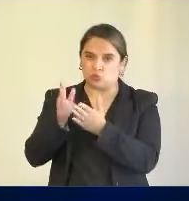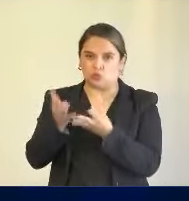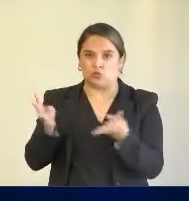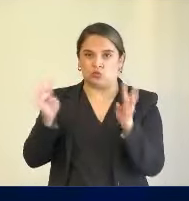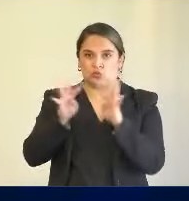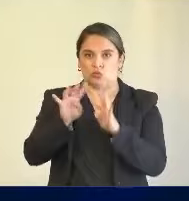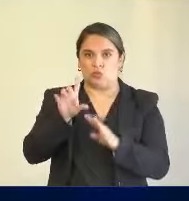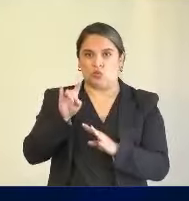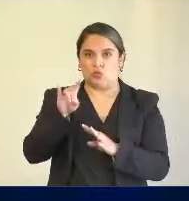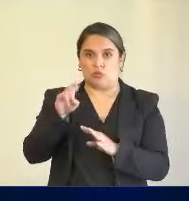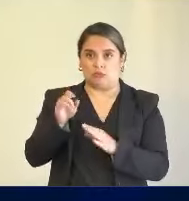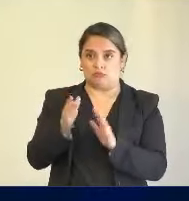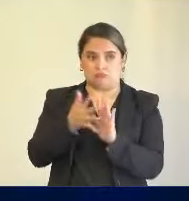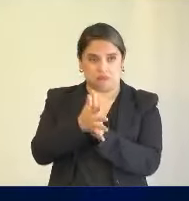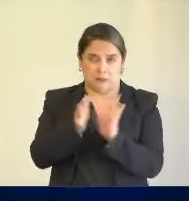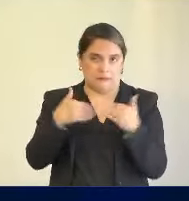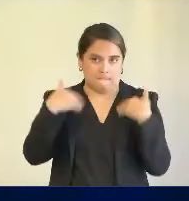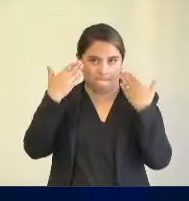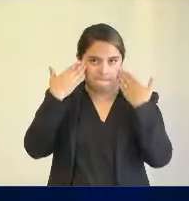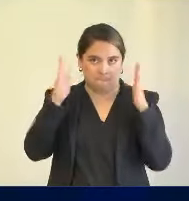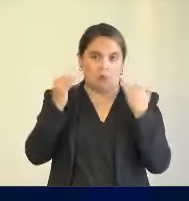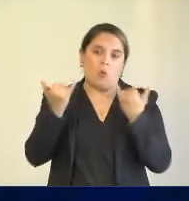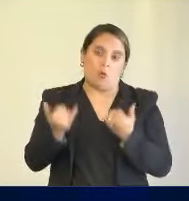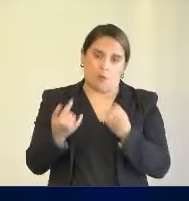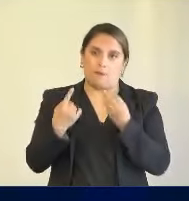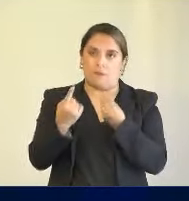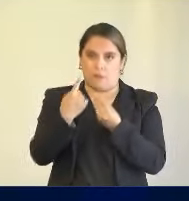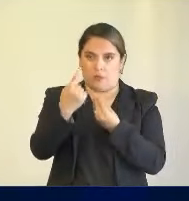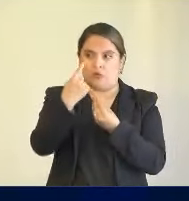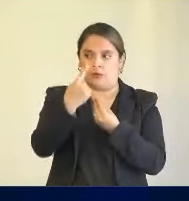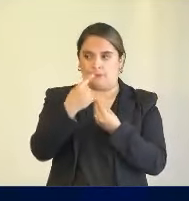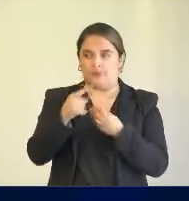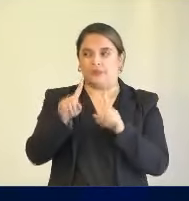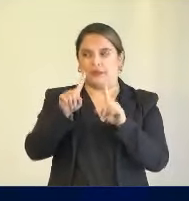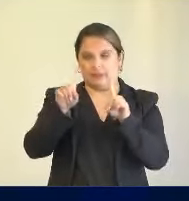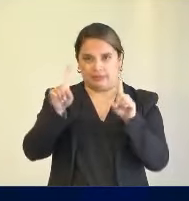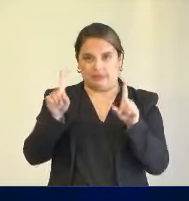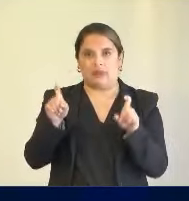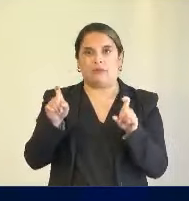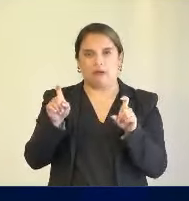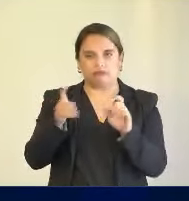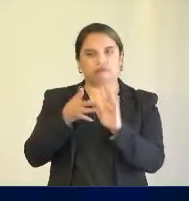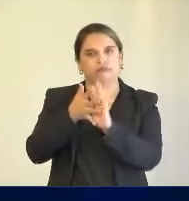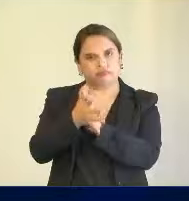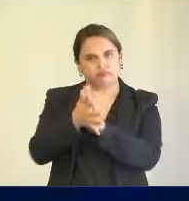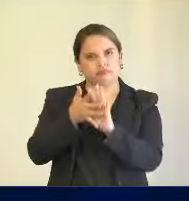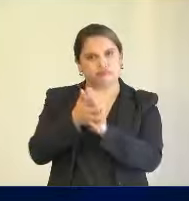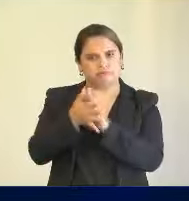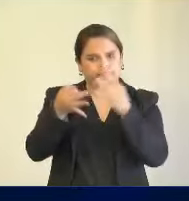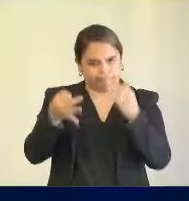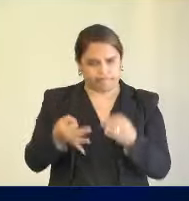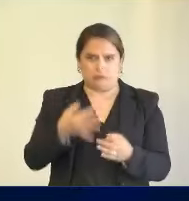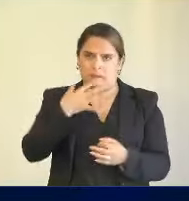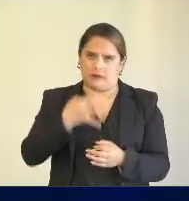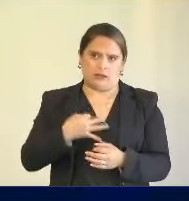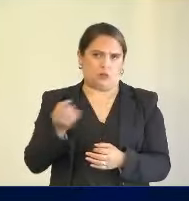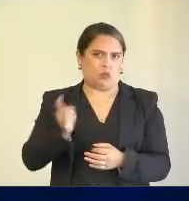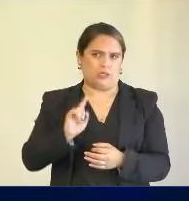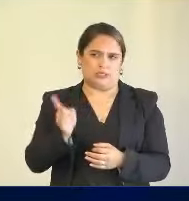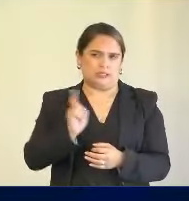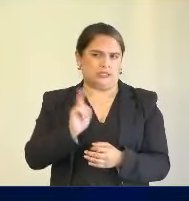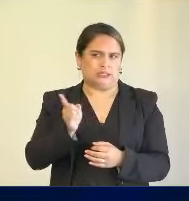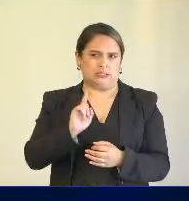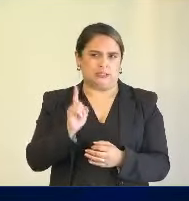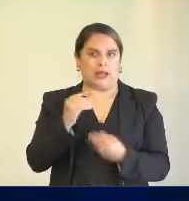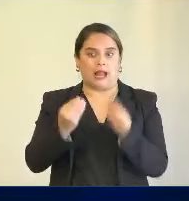nos habían dicho pero eso está pasando en la política es un tema de una narrativa diciendo cosas que no son que no son verdad que no están pero que hay que